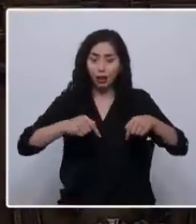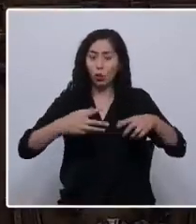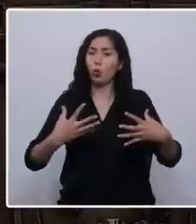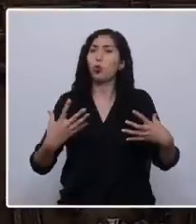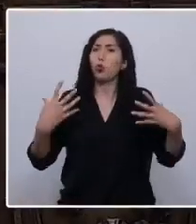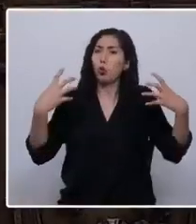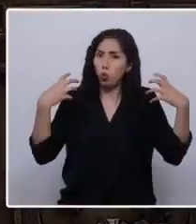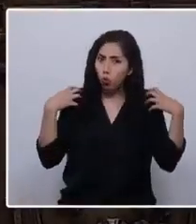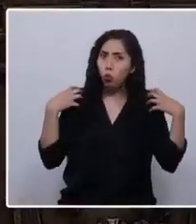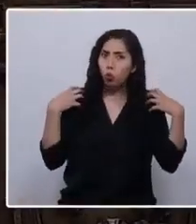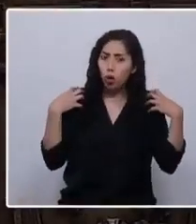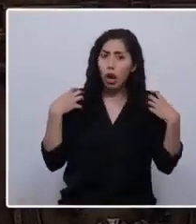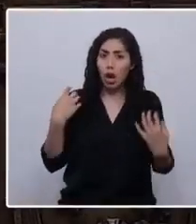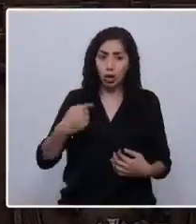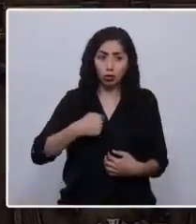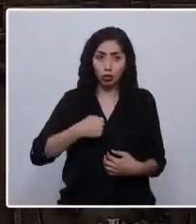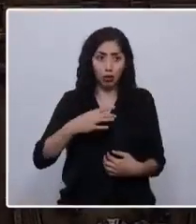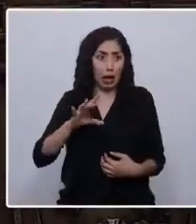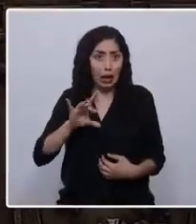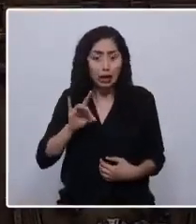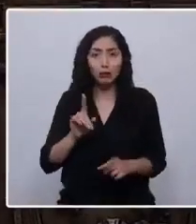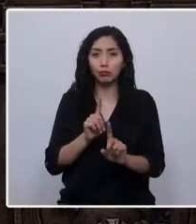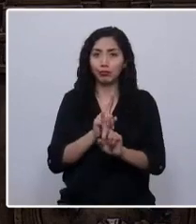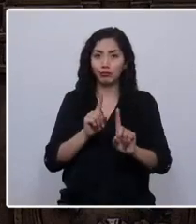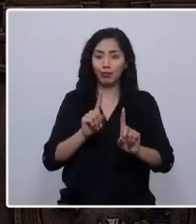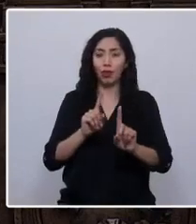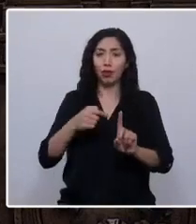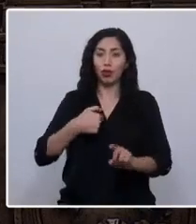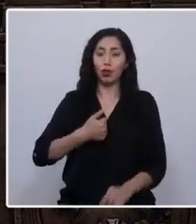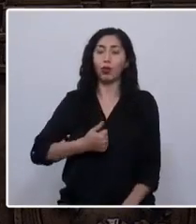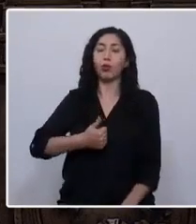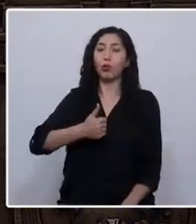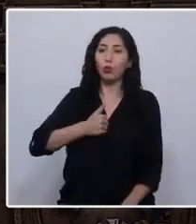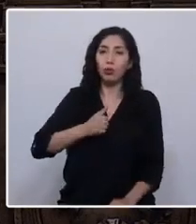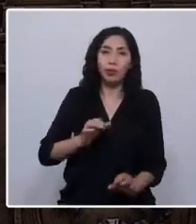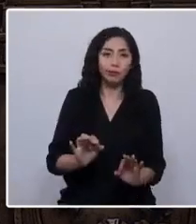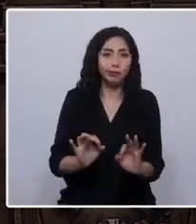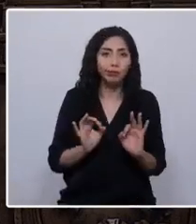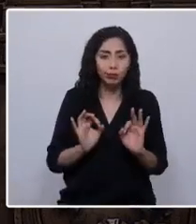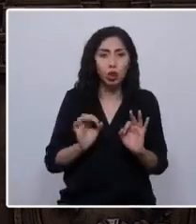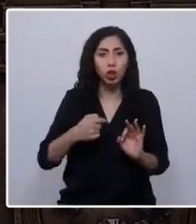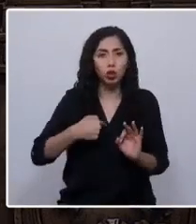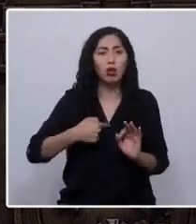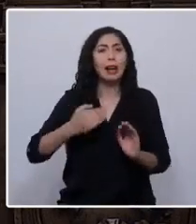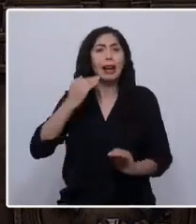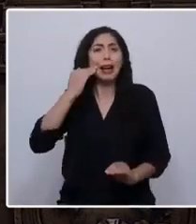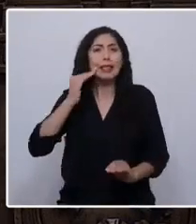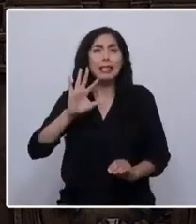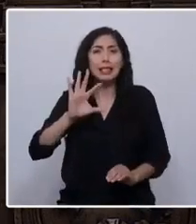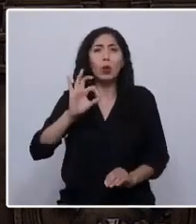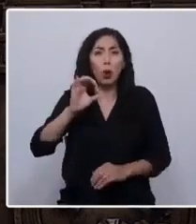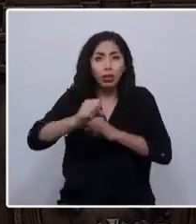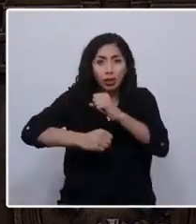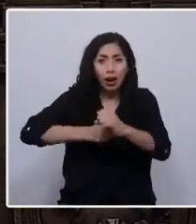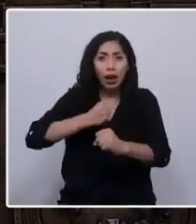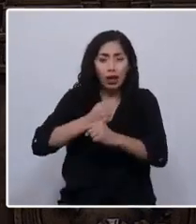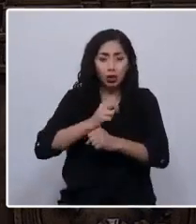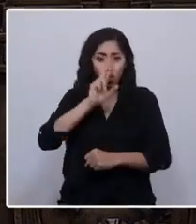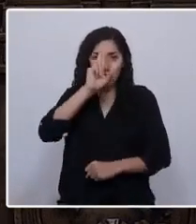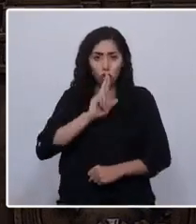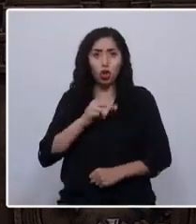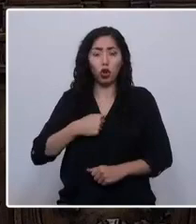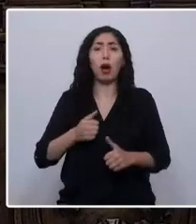responsabilidad que yo no elegí, pero que he cumplido fielmente. Llevo casi 50 años ejerciendo el rol de